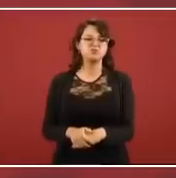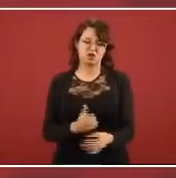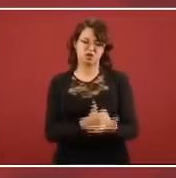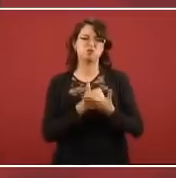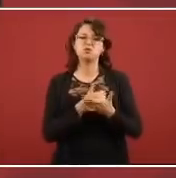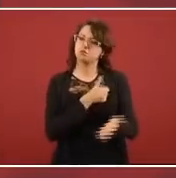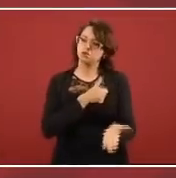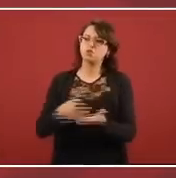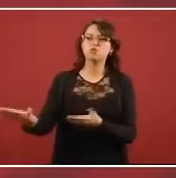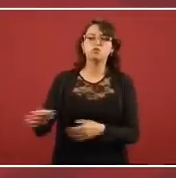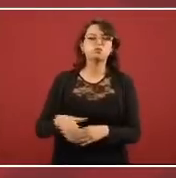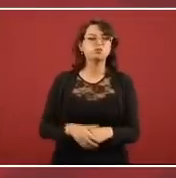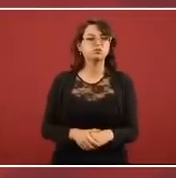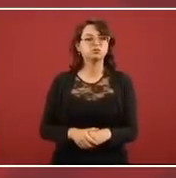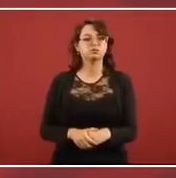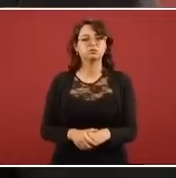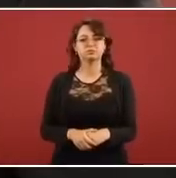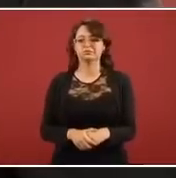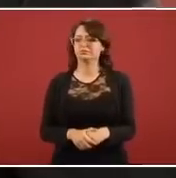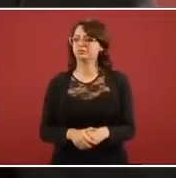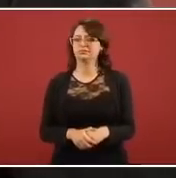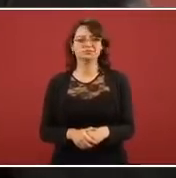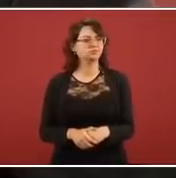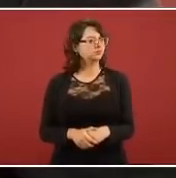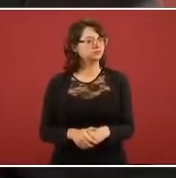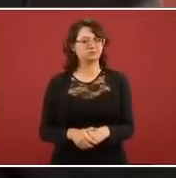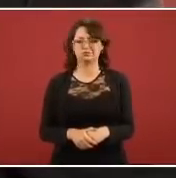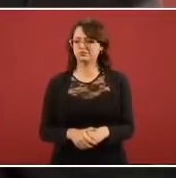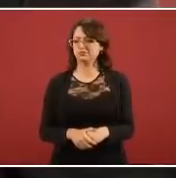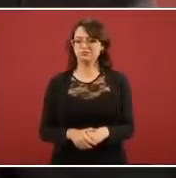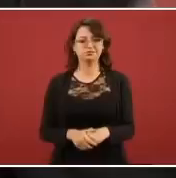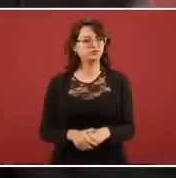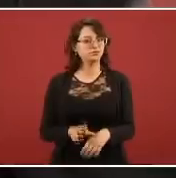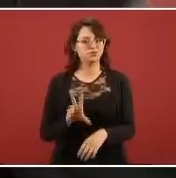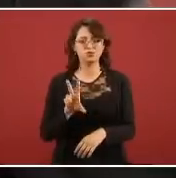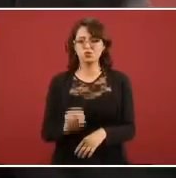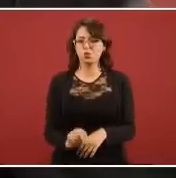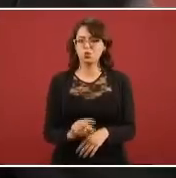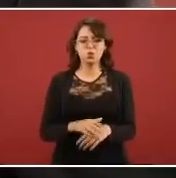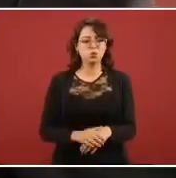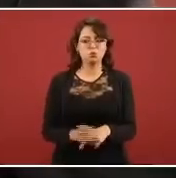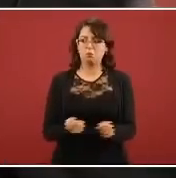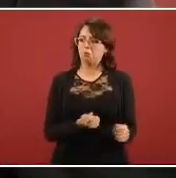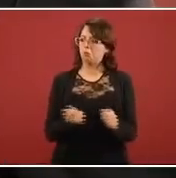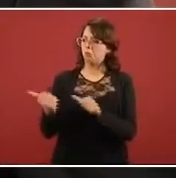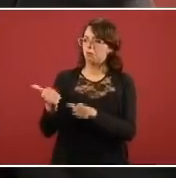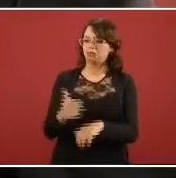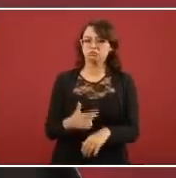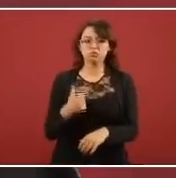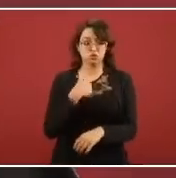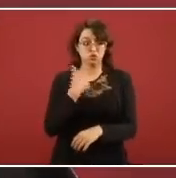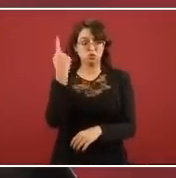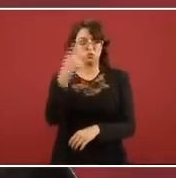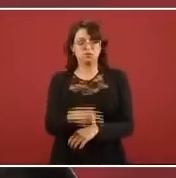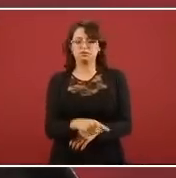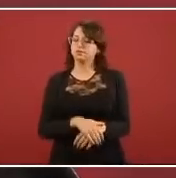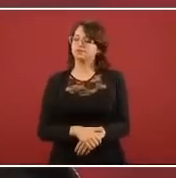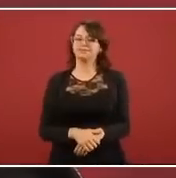ayúdanos, ¿no? O sea, hazlo a un lado. Eso